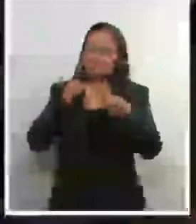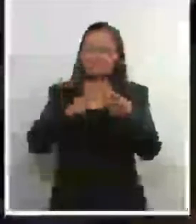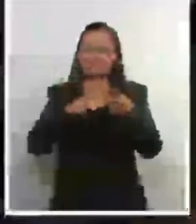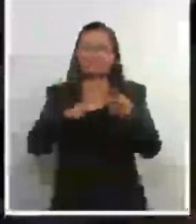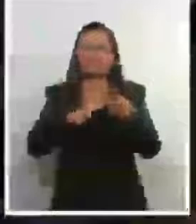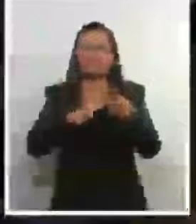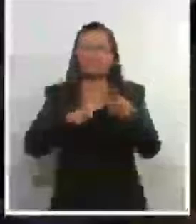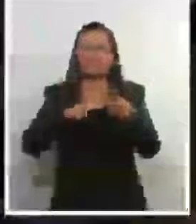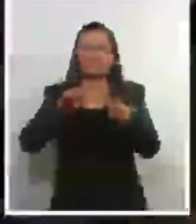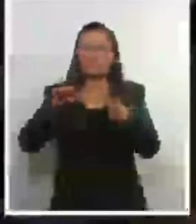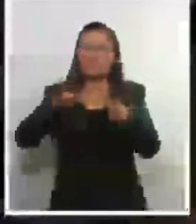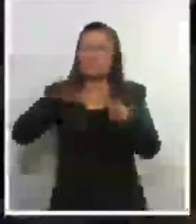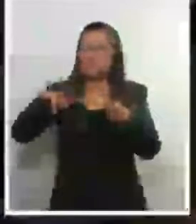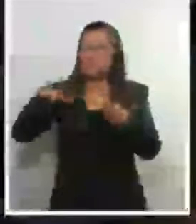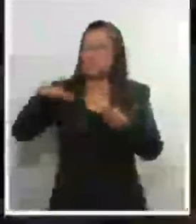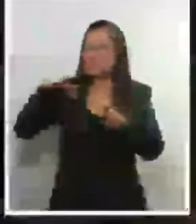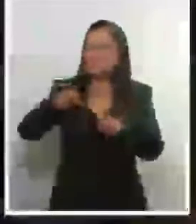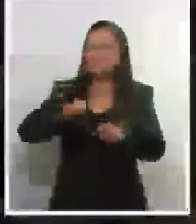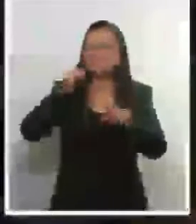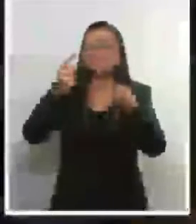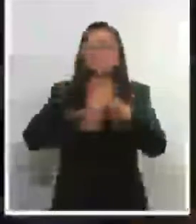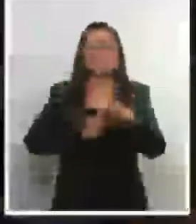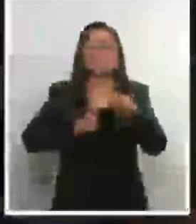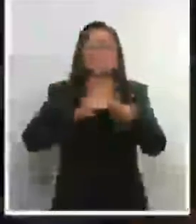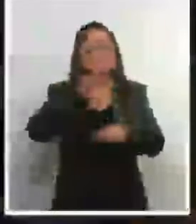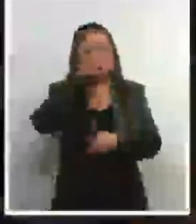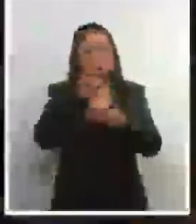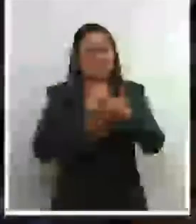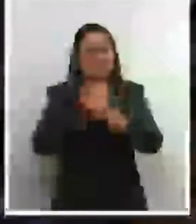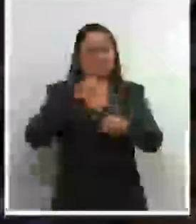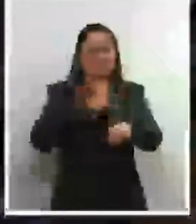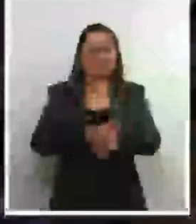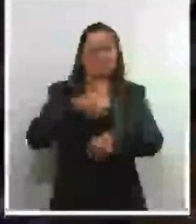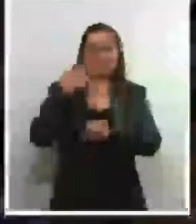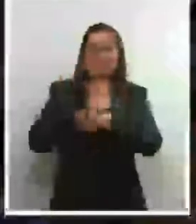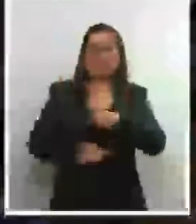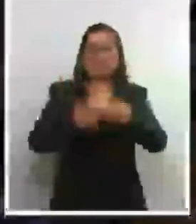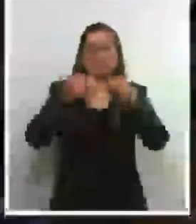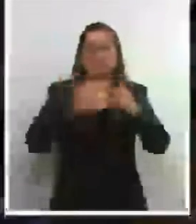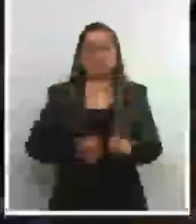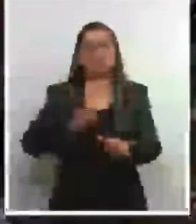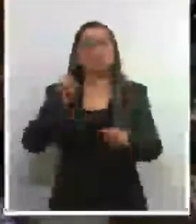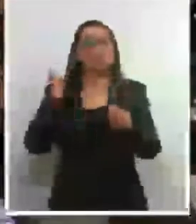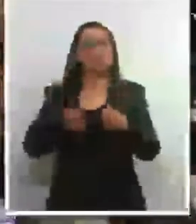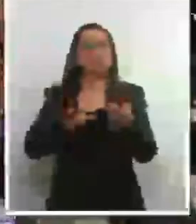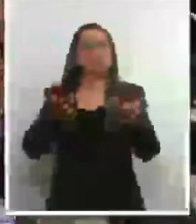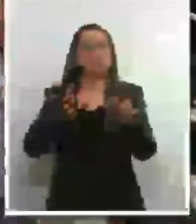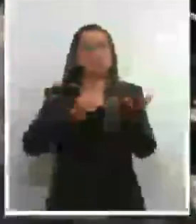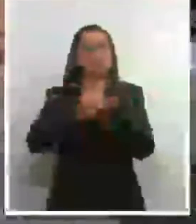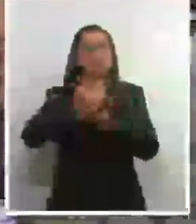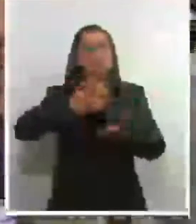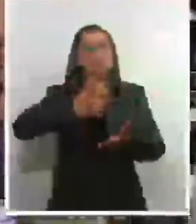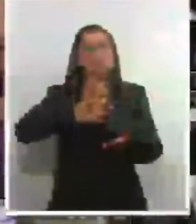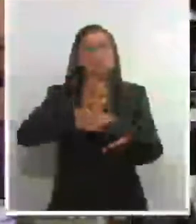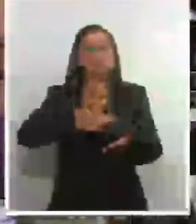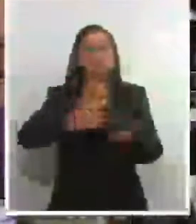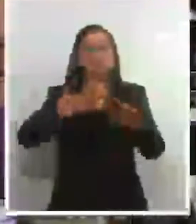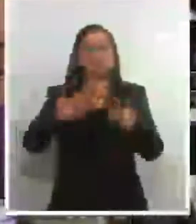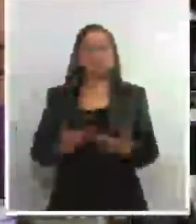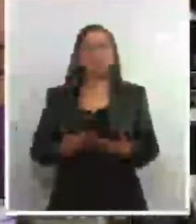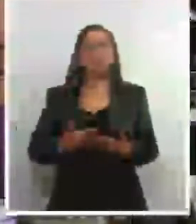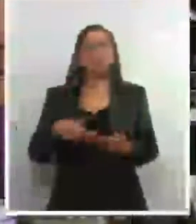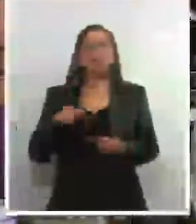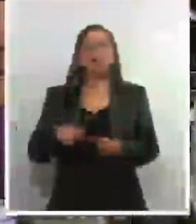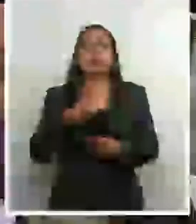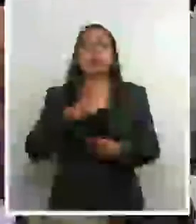la persecución de las infracciones administrativas y delitos, la impartición de justicia, la